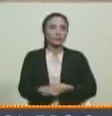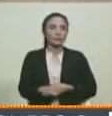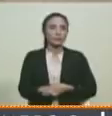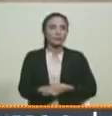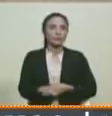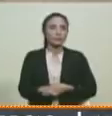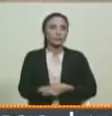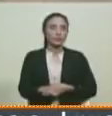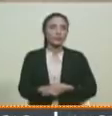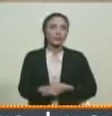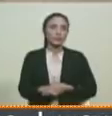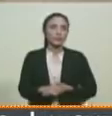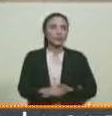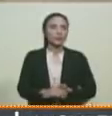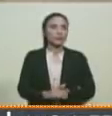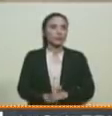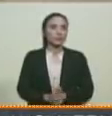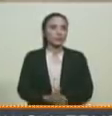fueran a trabajar.